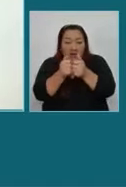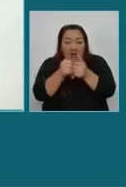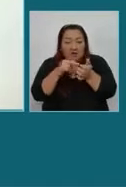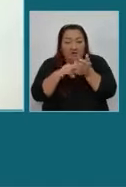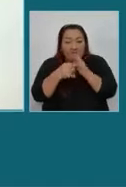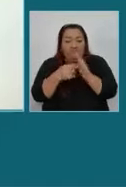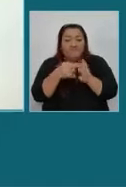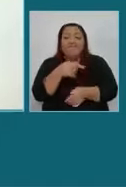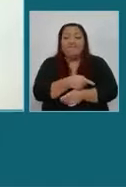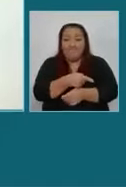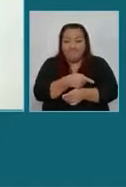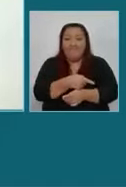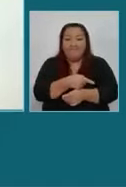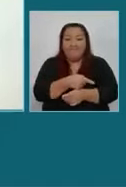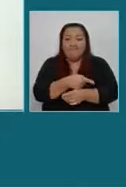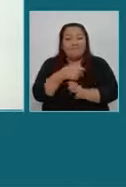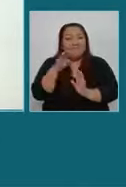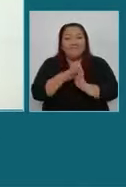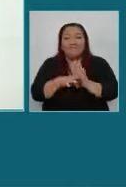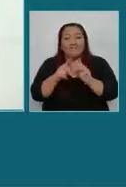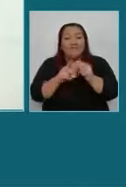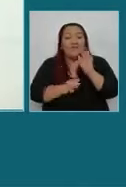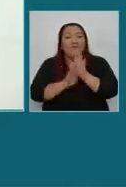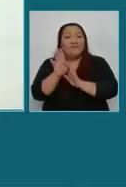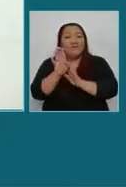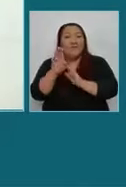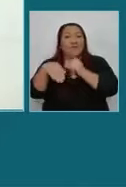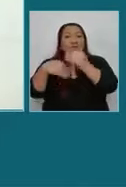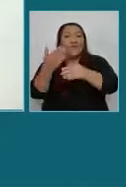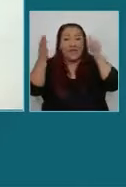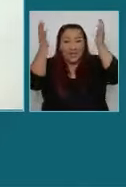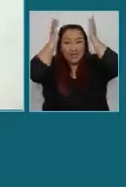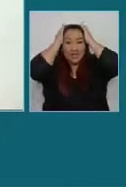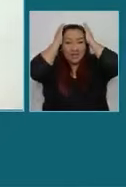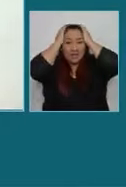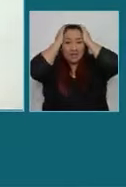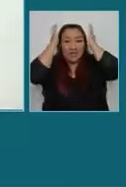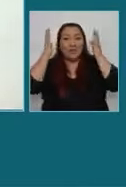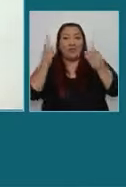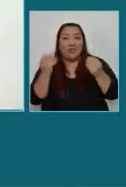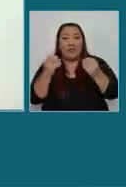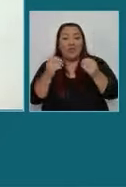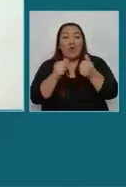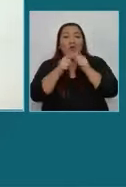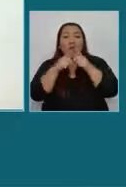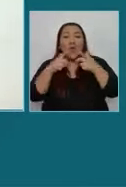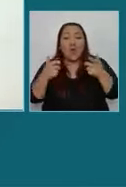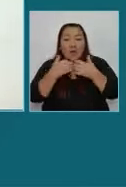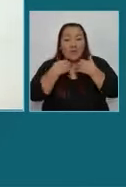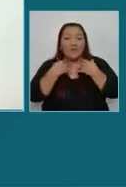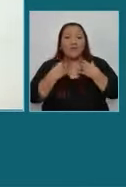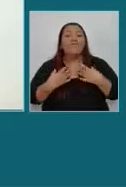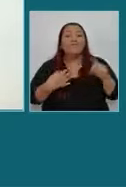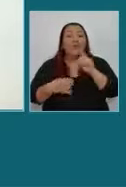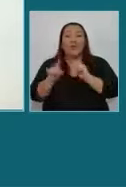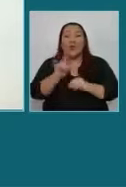muestran significativamente menos desarrollo en las áreas del cerebro relacionadas al lenguaje, al desarrollo del